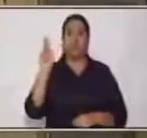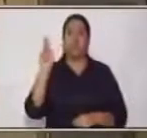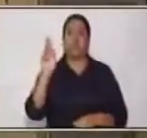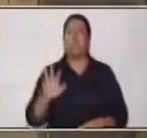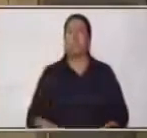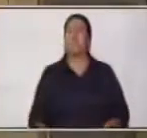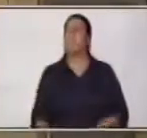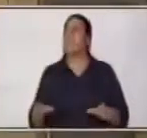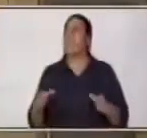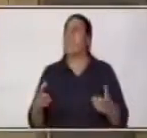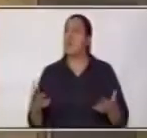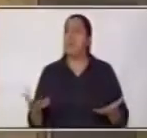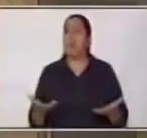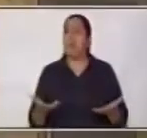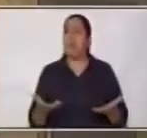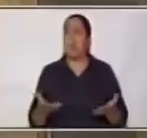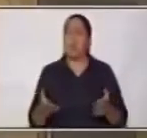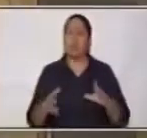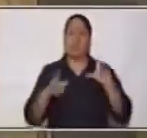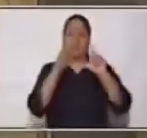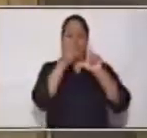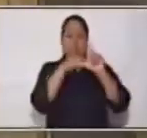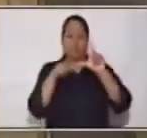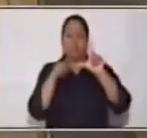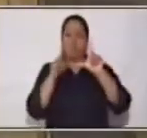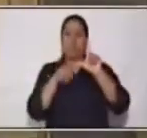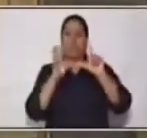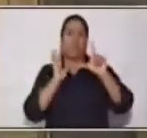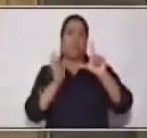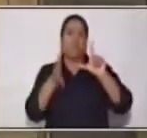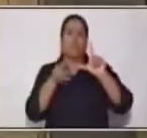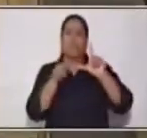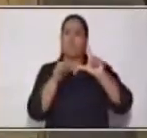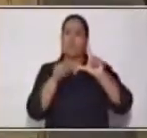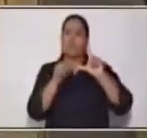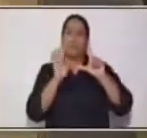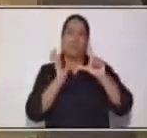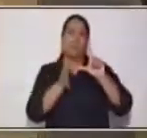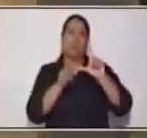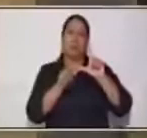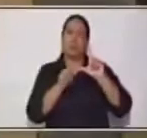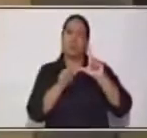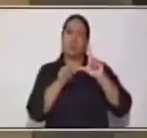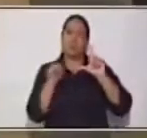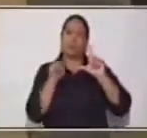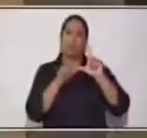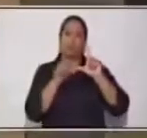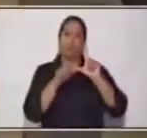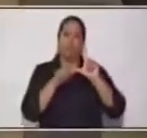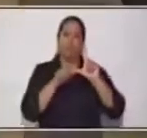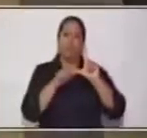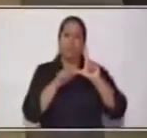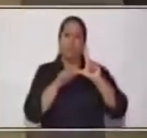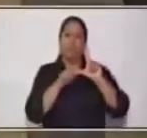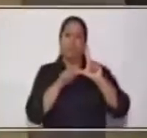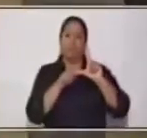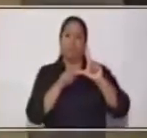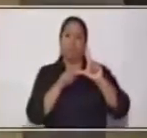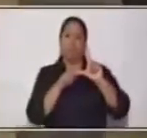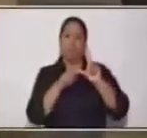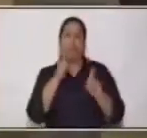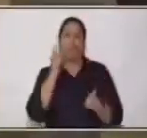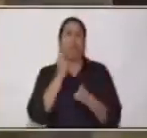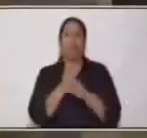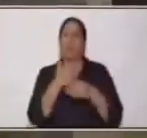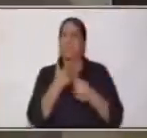en Y. Se queda ahí. Exacto, ahí no se va queda. A mover de la línea, ¿verdad? No se mueve. Queda en las abscisas. Entonces cabal acá donde ya tenemos este punto. Muy